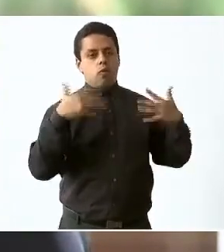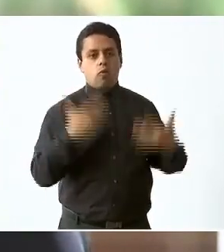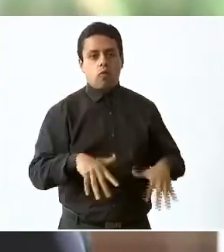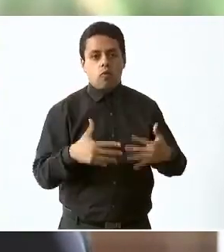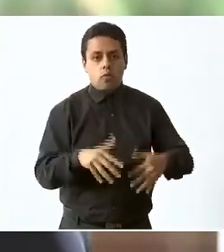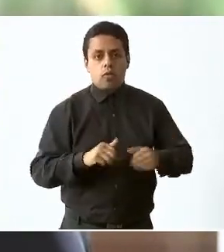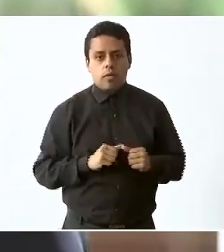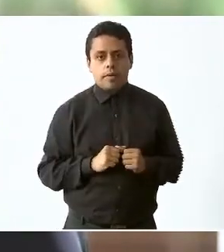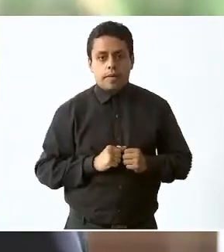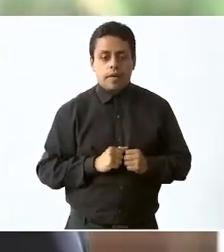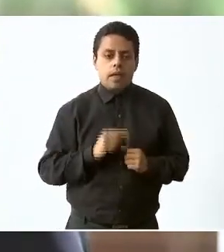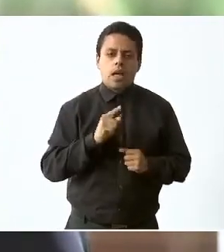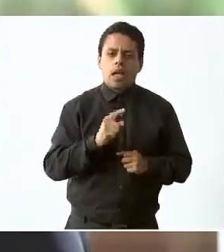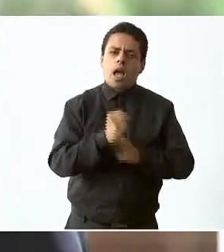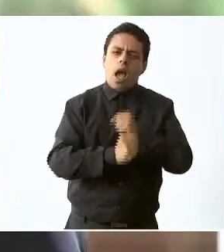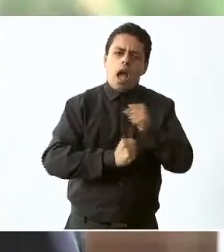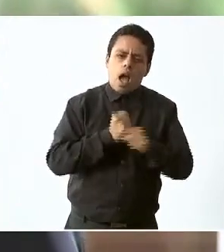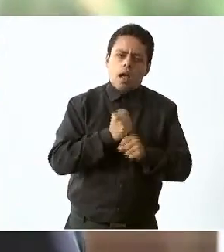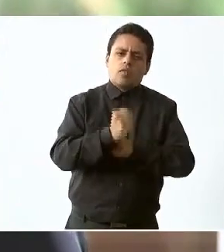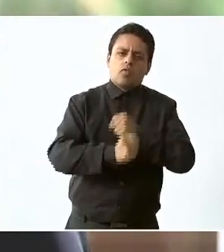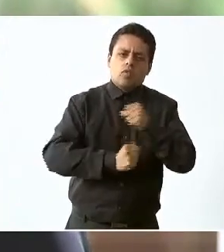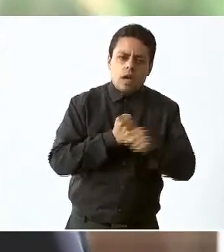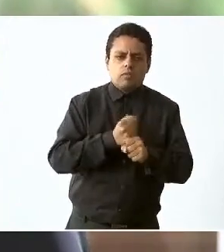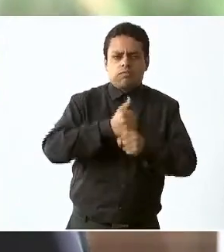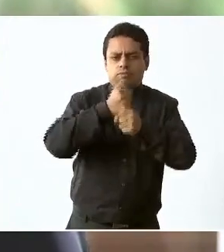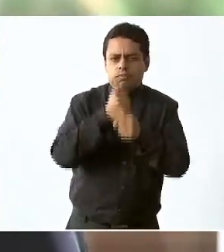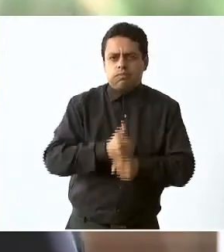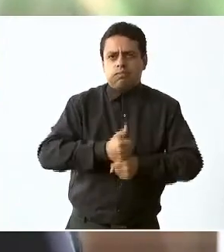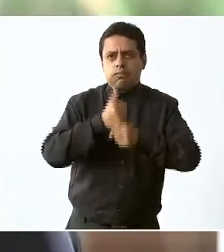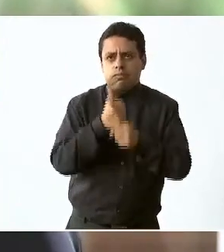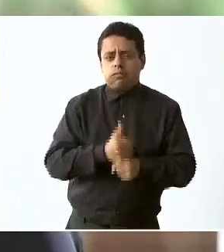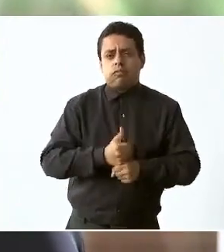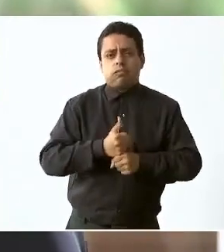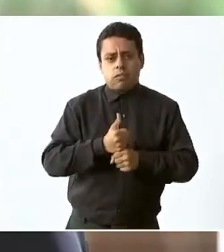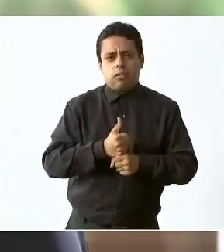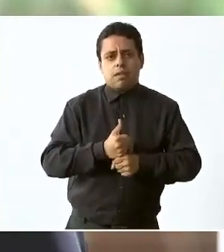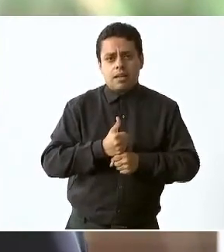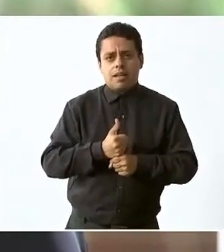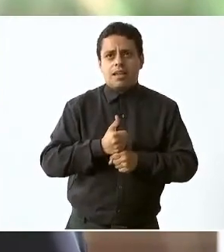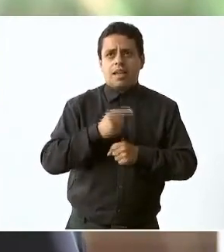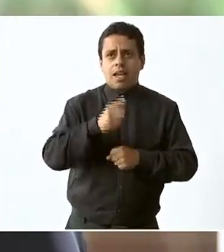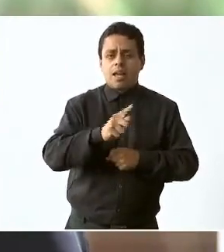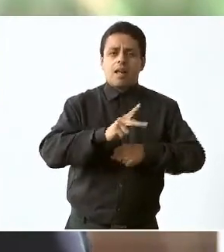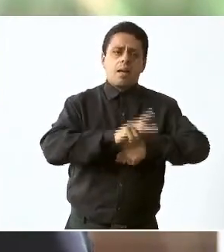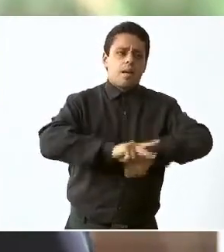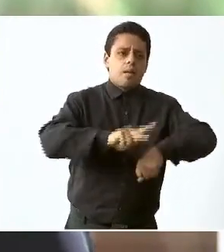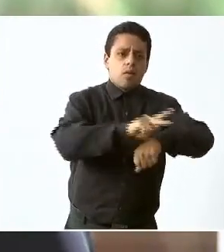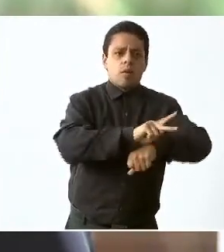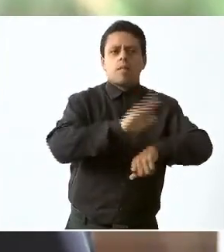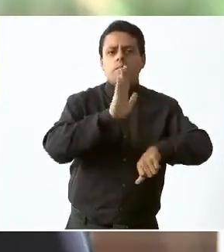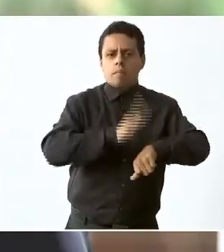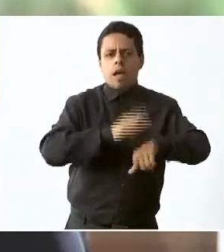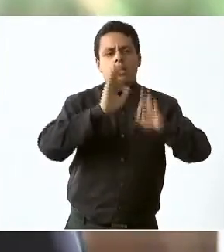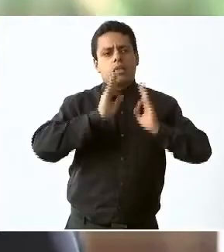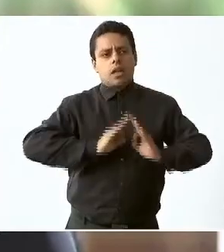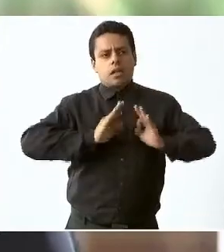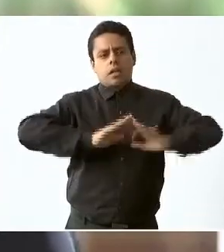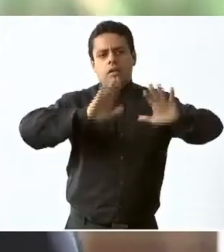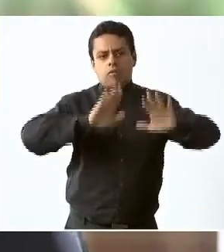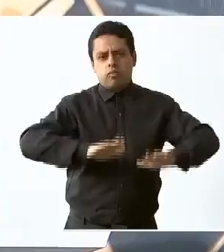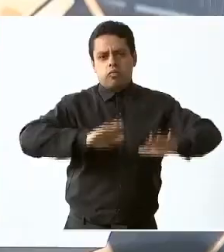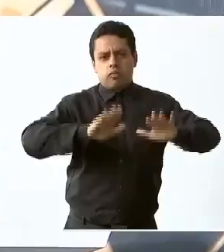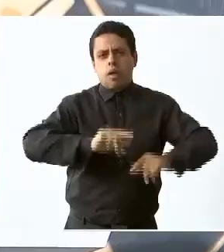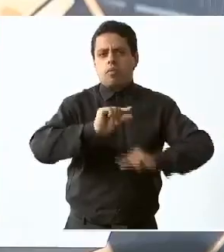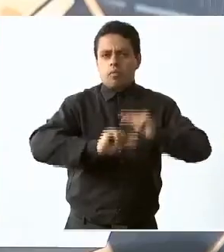los años de sufrimiento para concebir una patria menos externa, más modesta y probablemente más